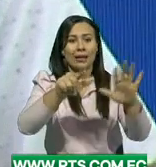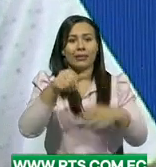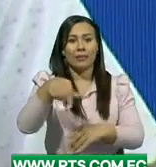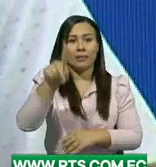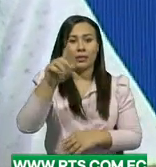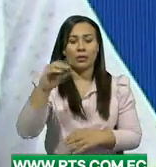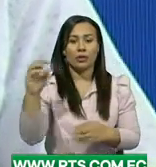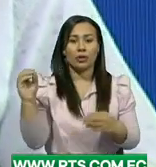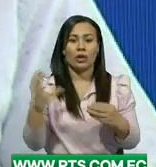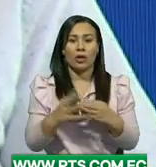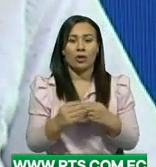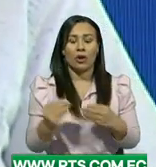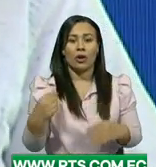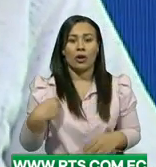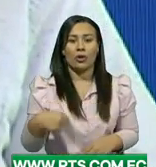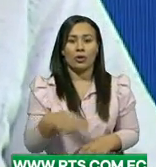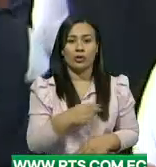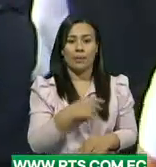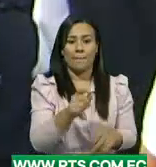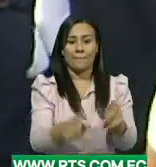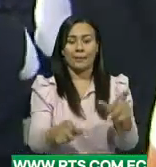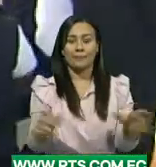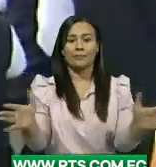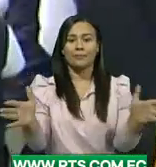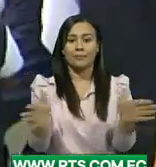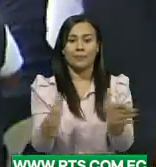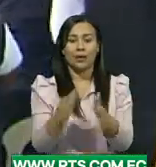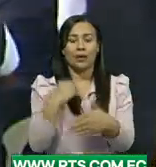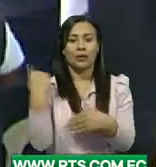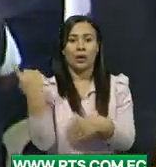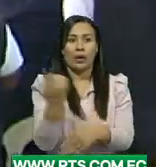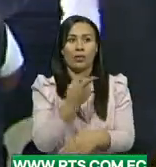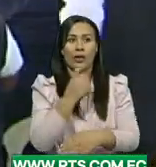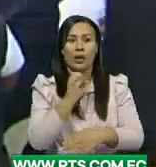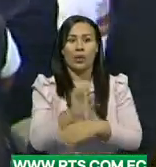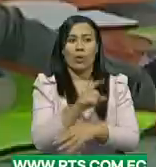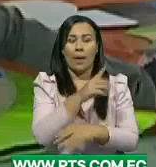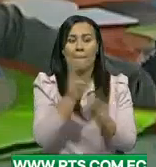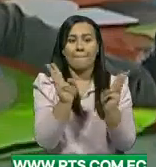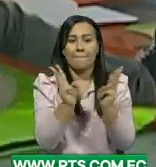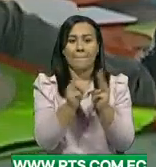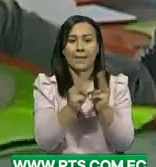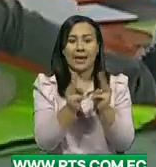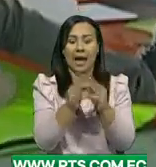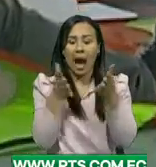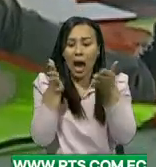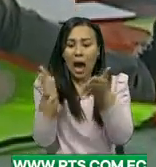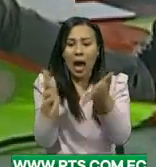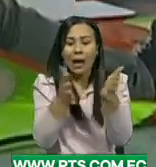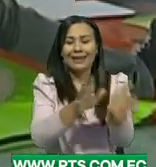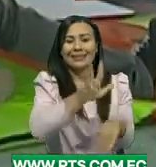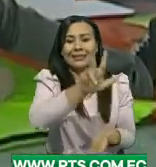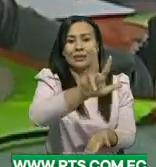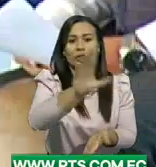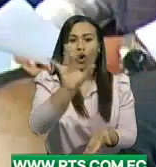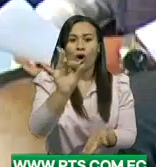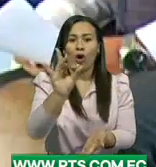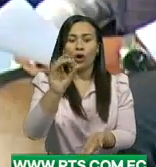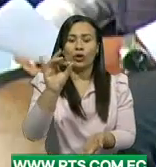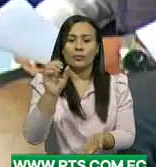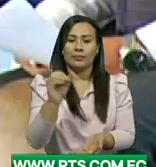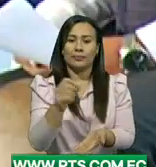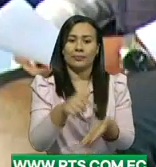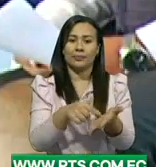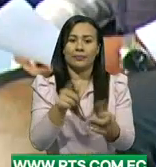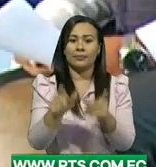millones de dólares en nuestros pequeños ciudadanos. A nivel nacional, el MIES atiende a 308.000 niños y niñas,